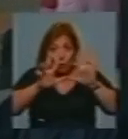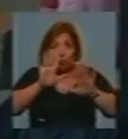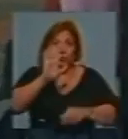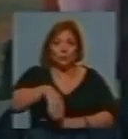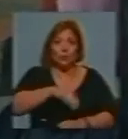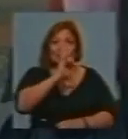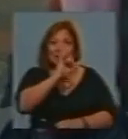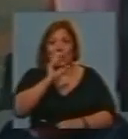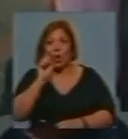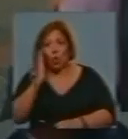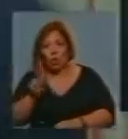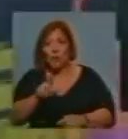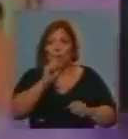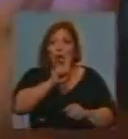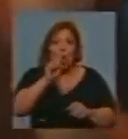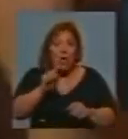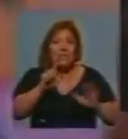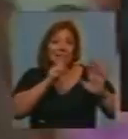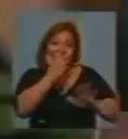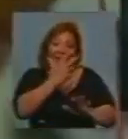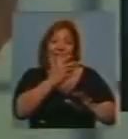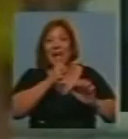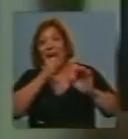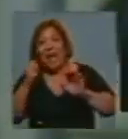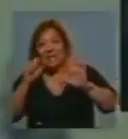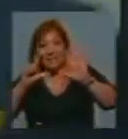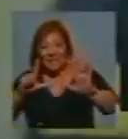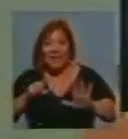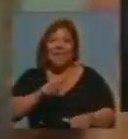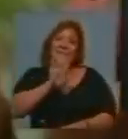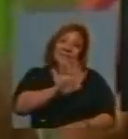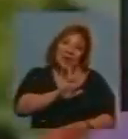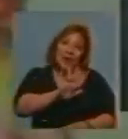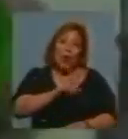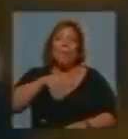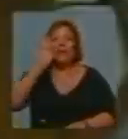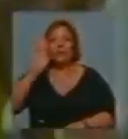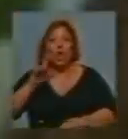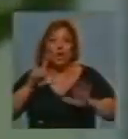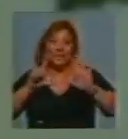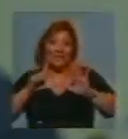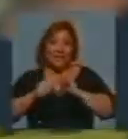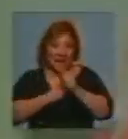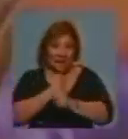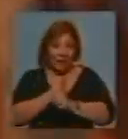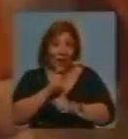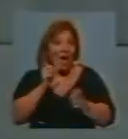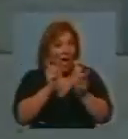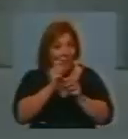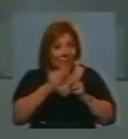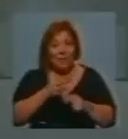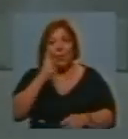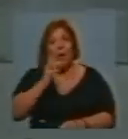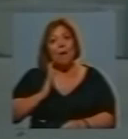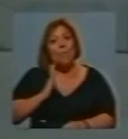años, 11 de 3 a 7 y 5 de más de 7 años. La noticia y su contexto recogió el testimonio de una